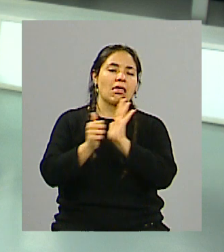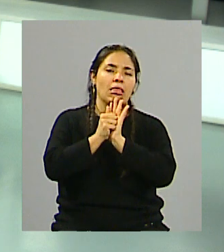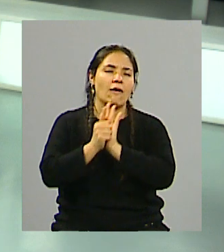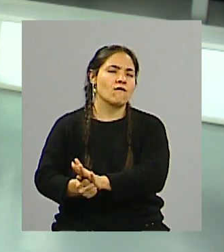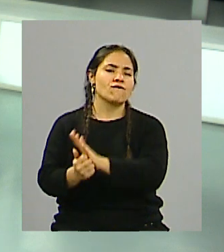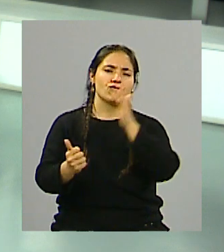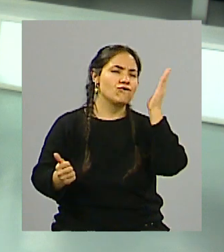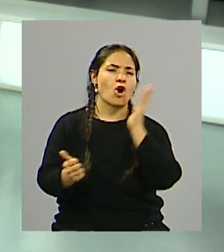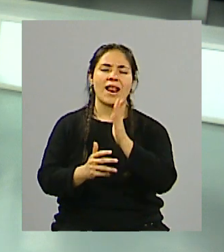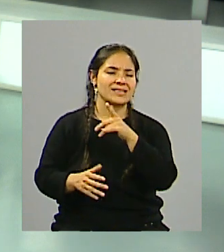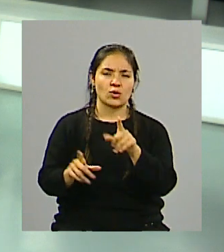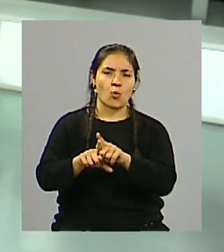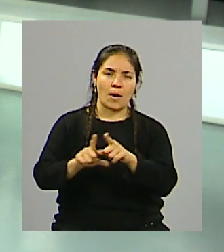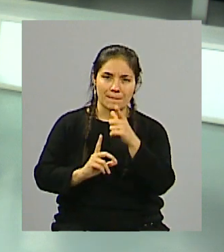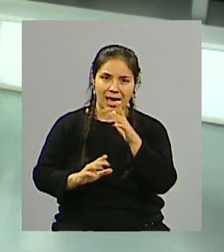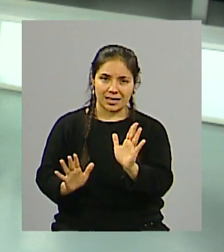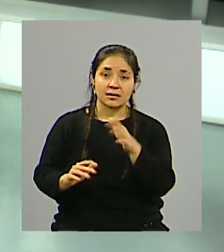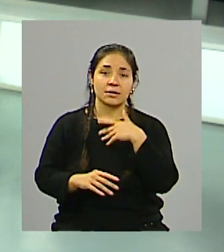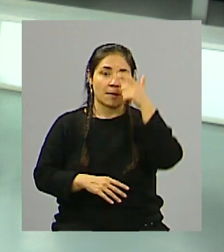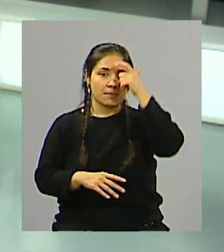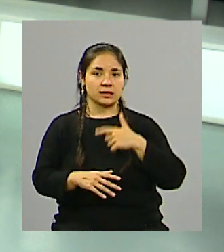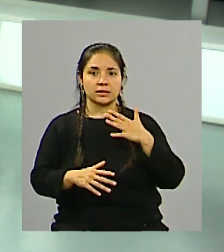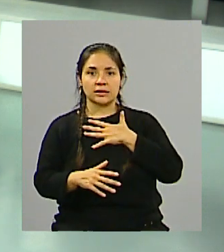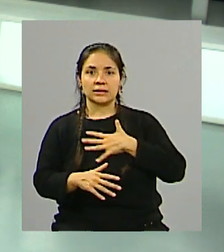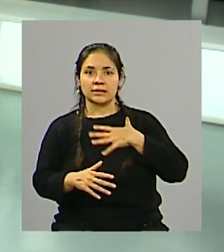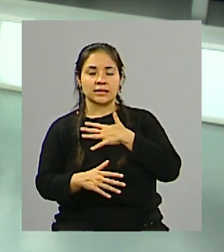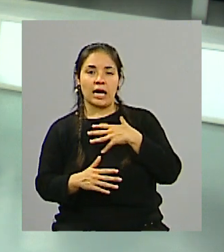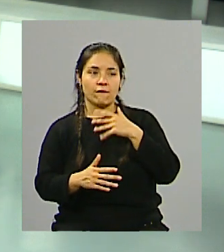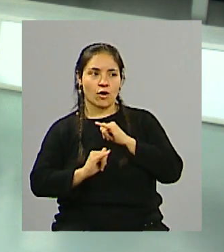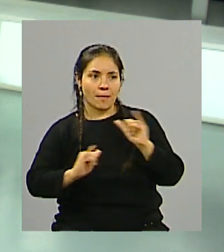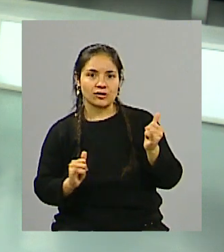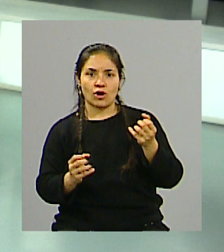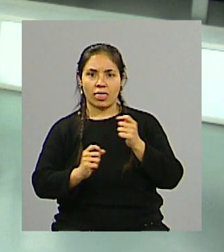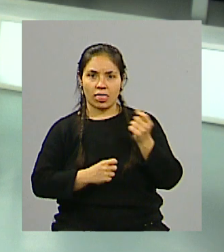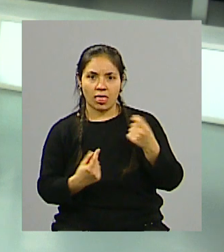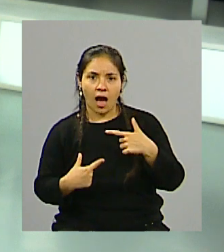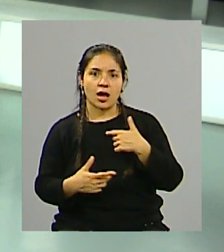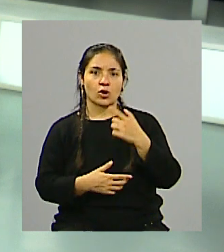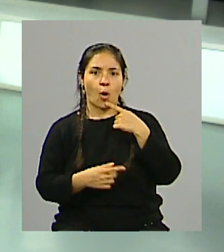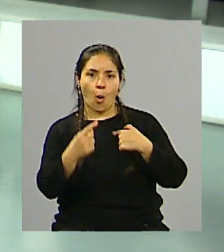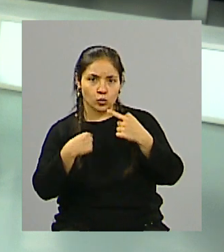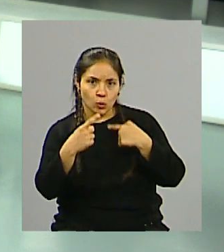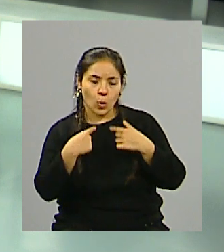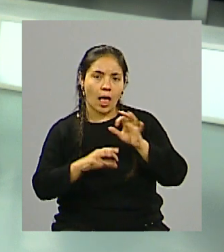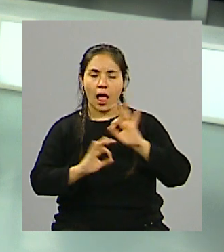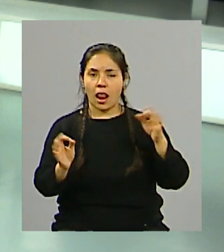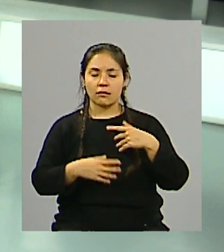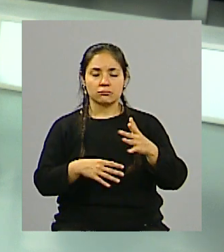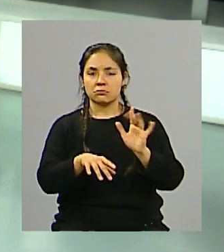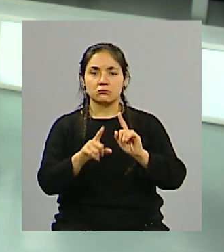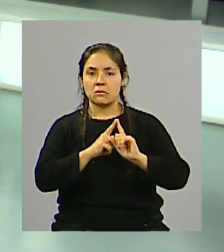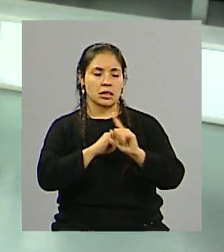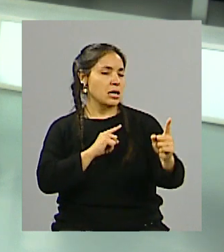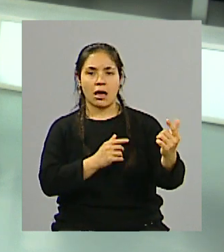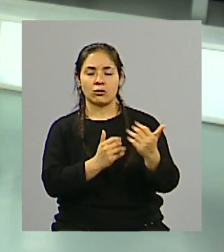porque muchas personas lo viven como una situación en la que no han sido informadas, no han sido consultadas y se hacen prácticas sobre sus cuerpos